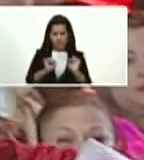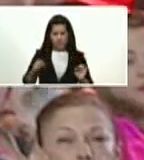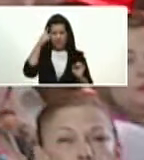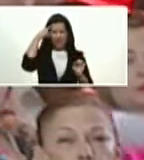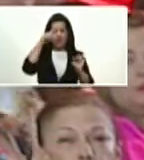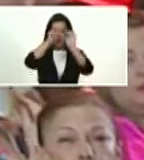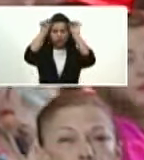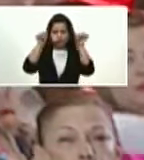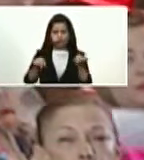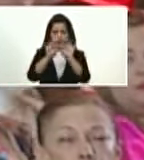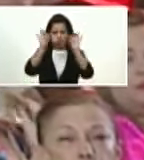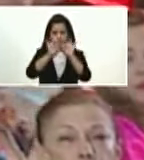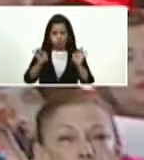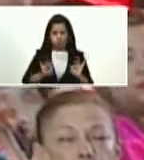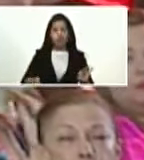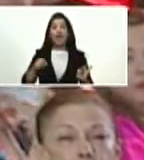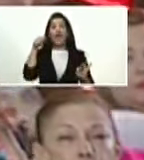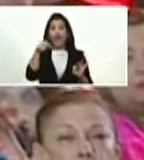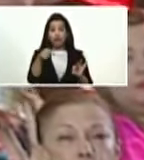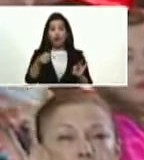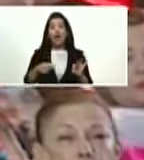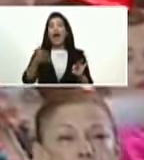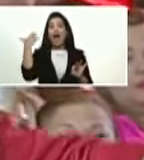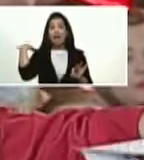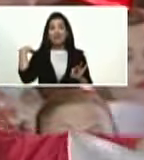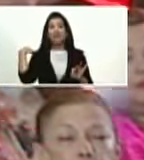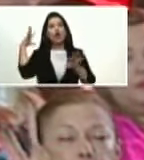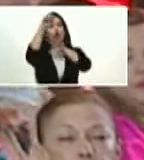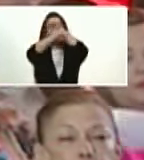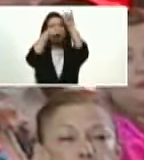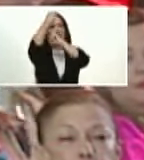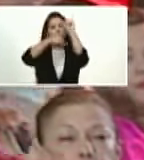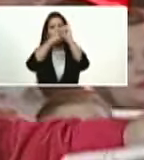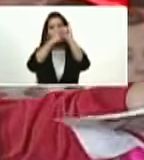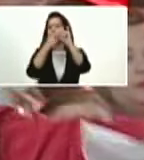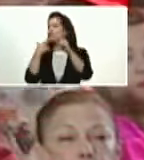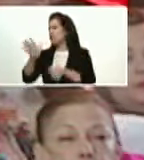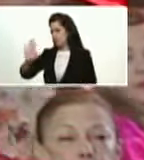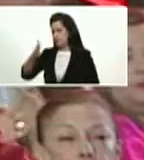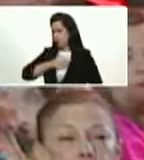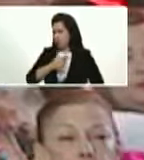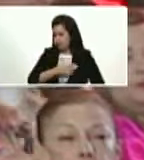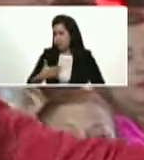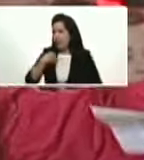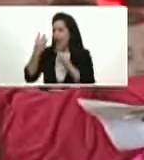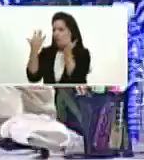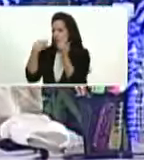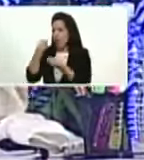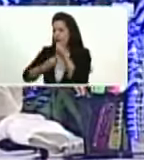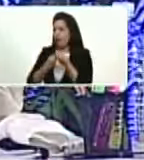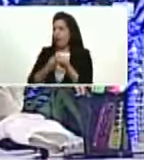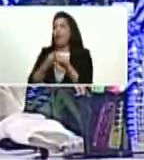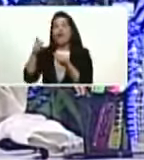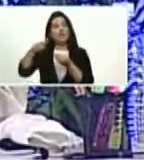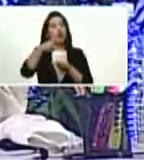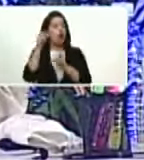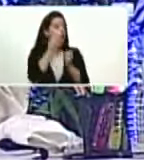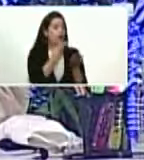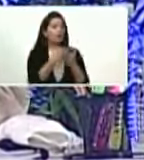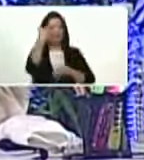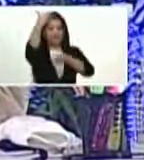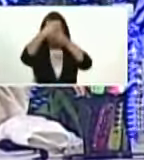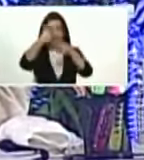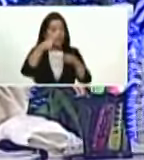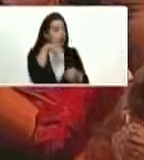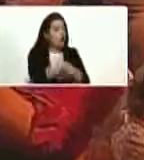eran importadas. Ahora la vamos a hacer con mano de obra venezolana, de la clase obrera, de los trabajadores,